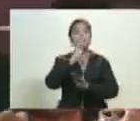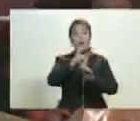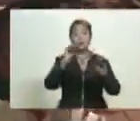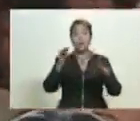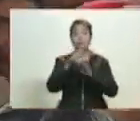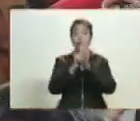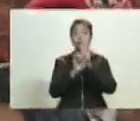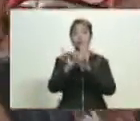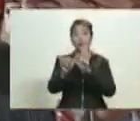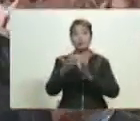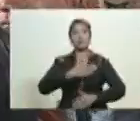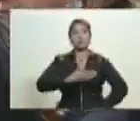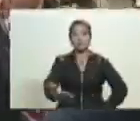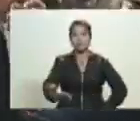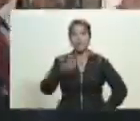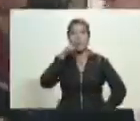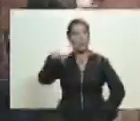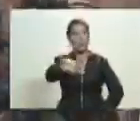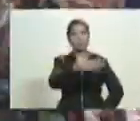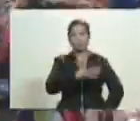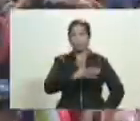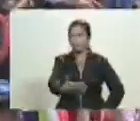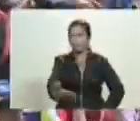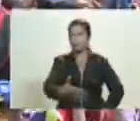Nacional Constituyente, se puso a la orden del pueblo.